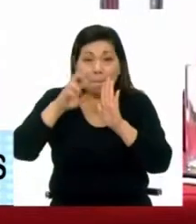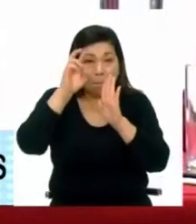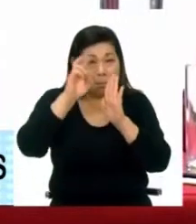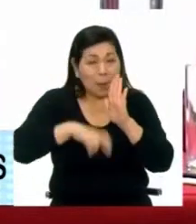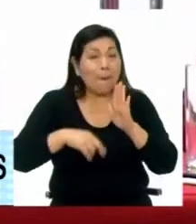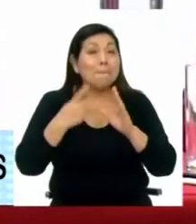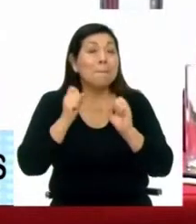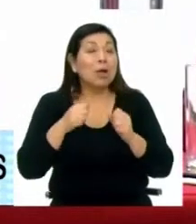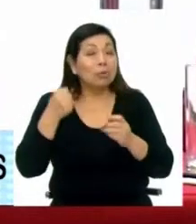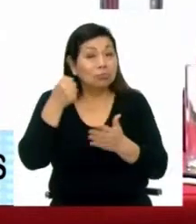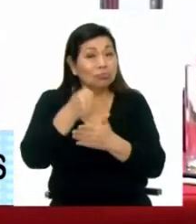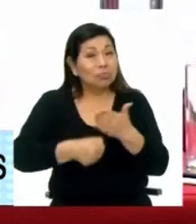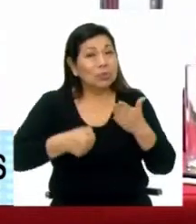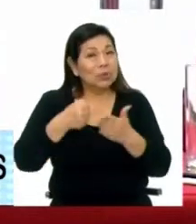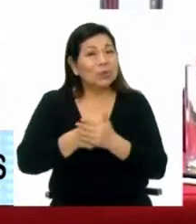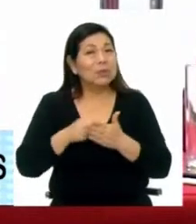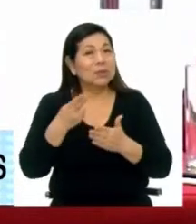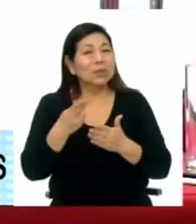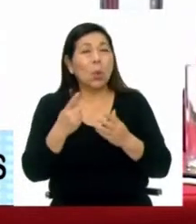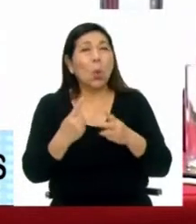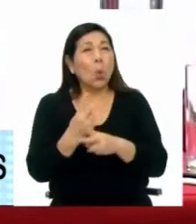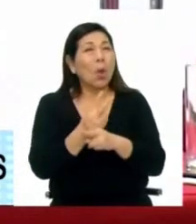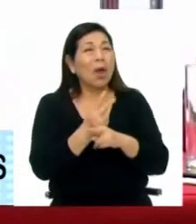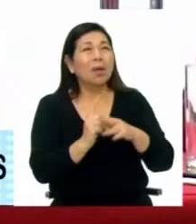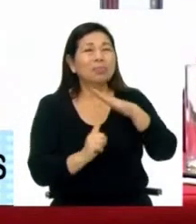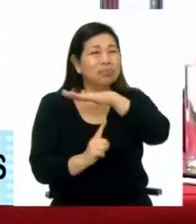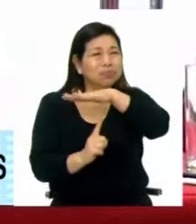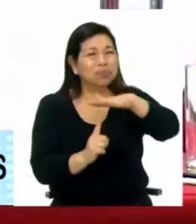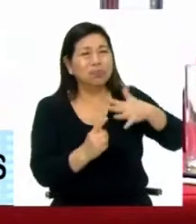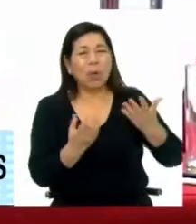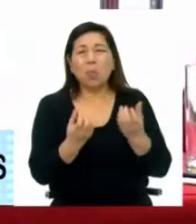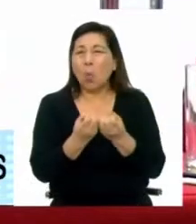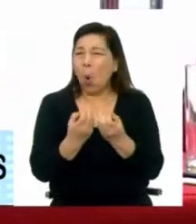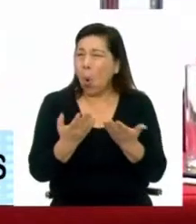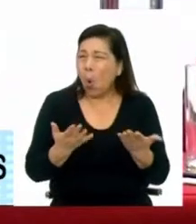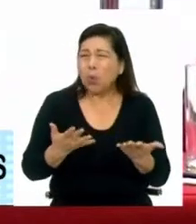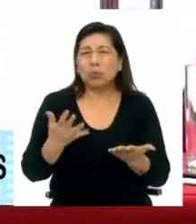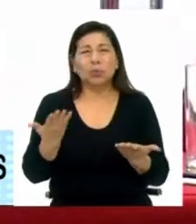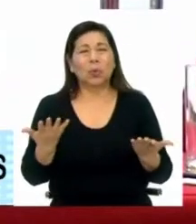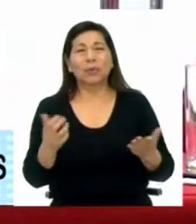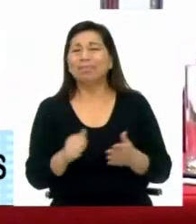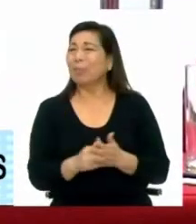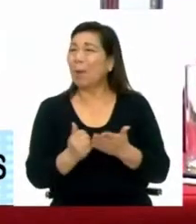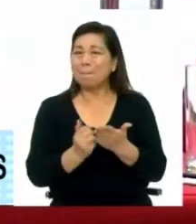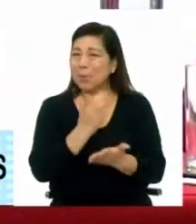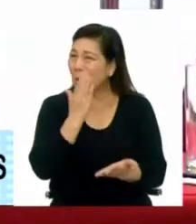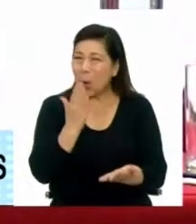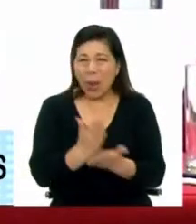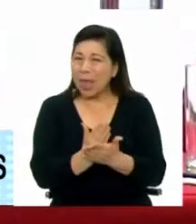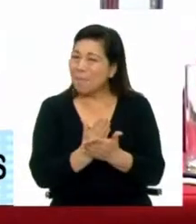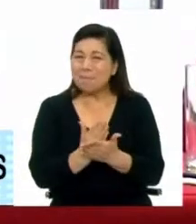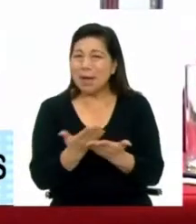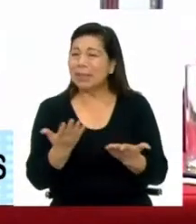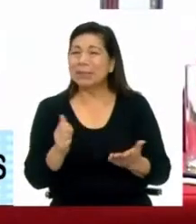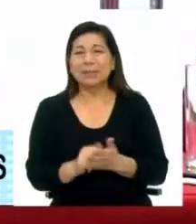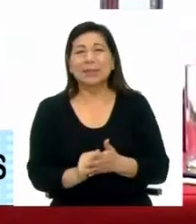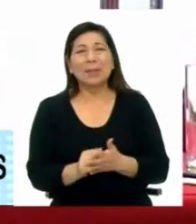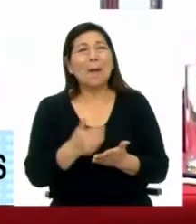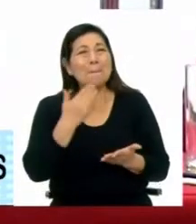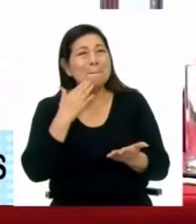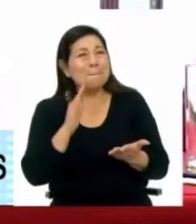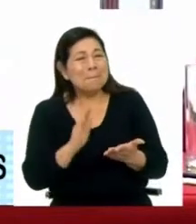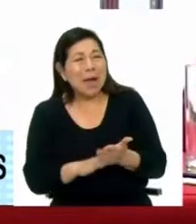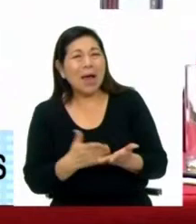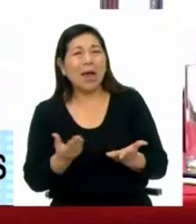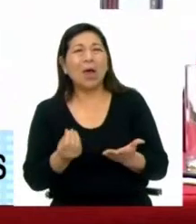programa para combatir la criminalidad ambiental, dado de que tenemos muchas figuras